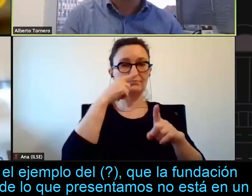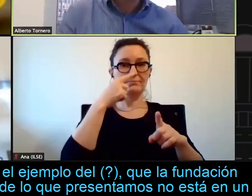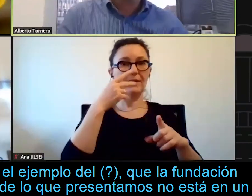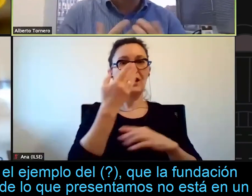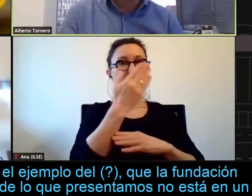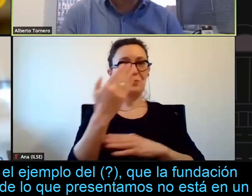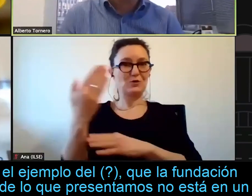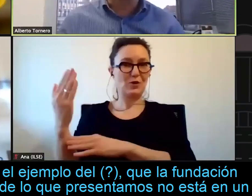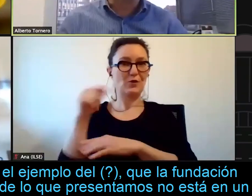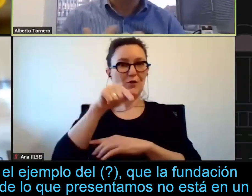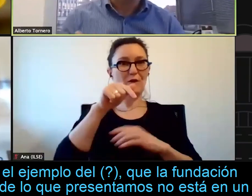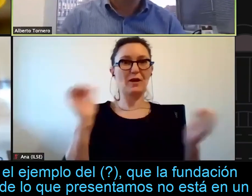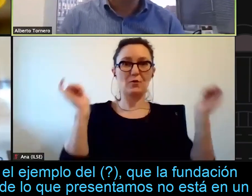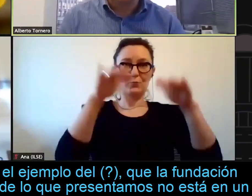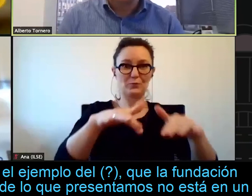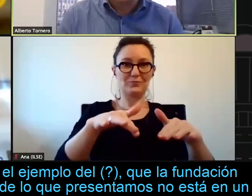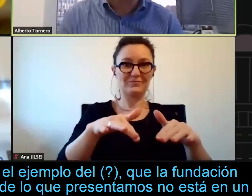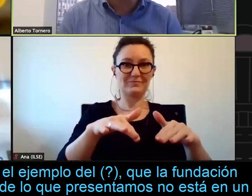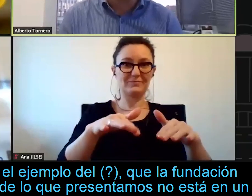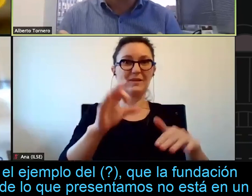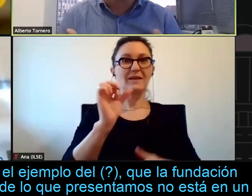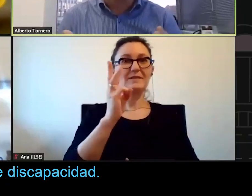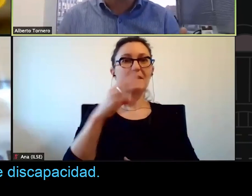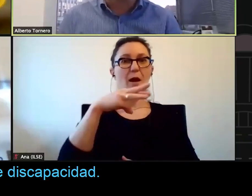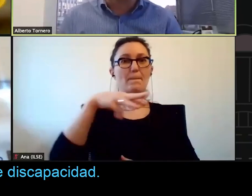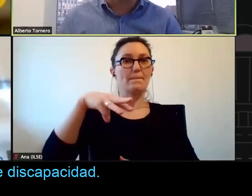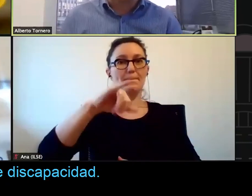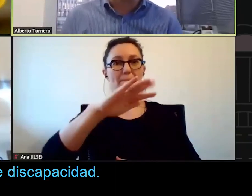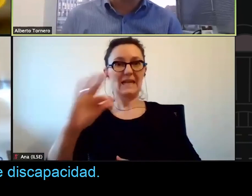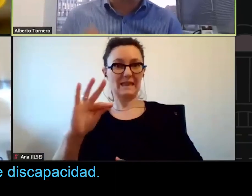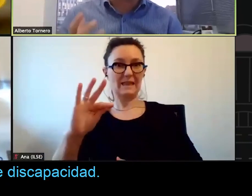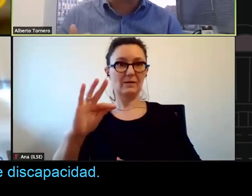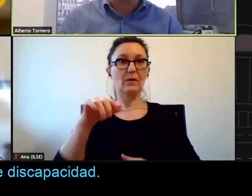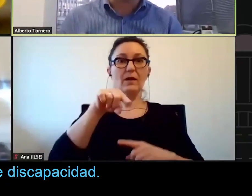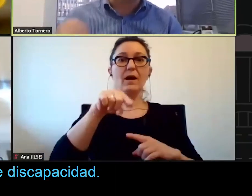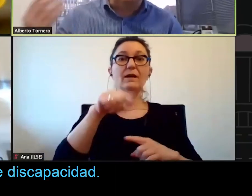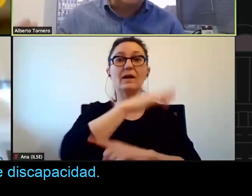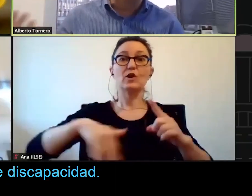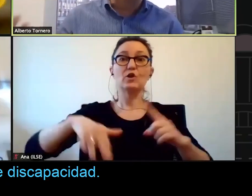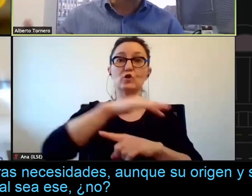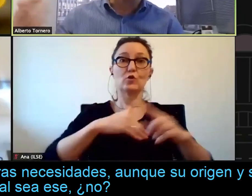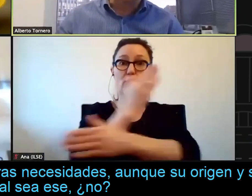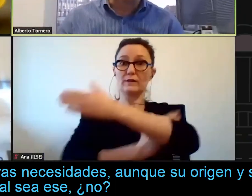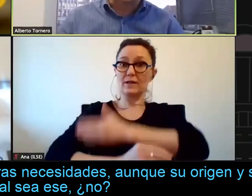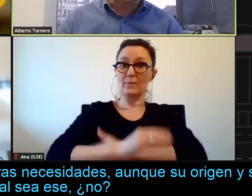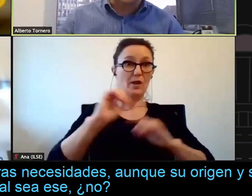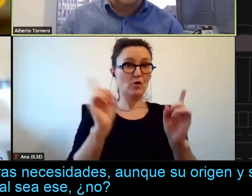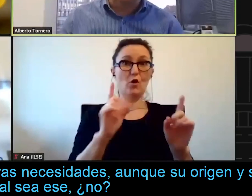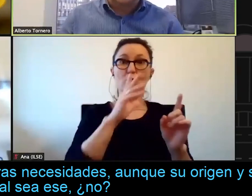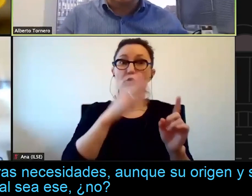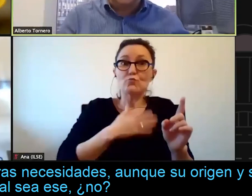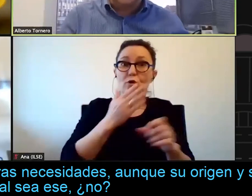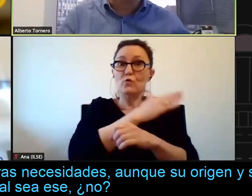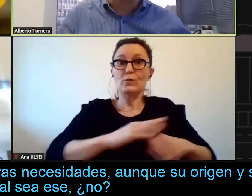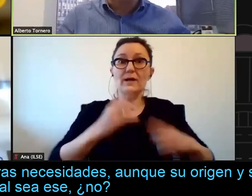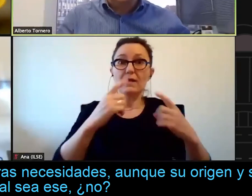presente, donde lo que presentamos no está en un entorno de discapacidad. ¿Por qué? Porque puede cubrir otras necesidades, aunque